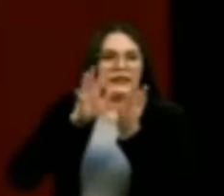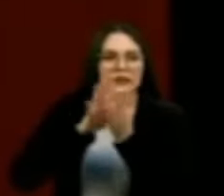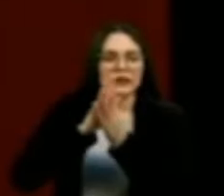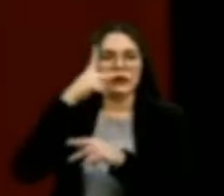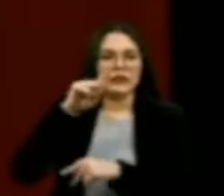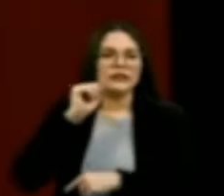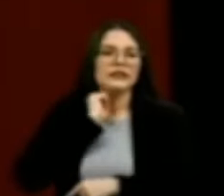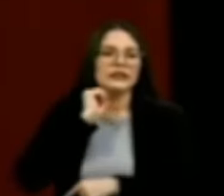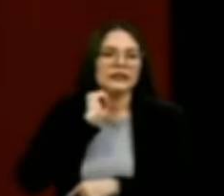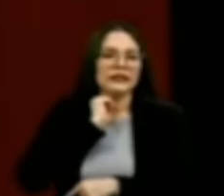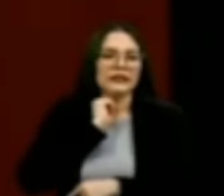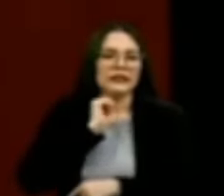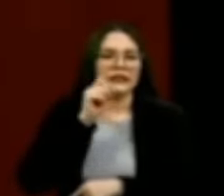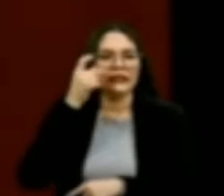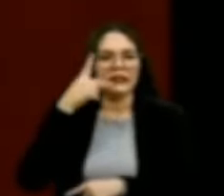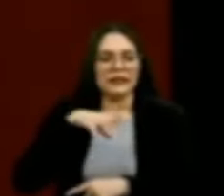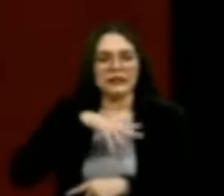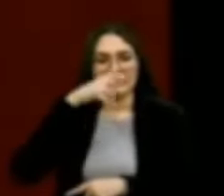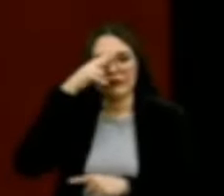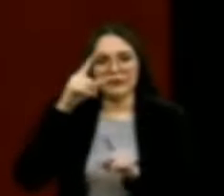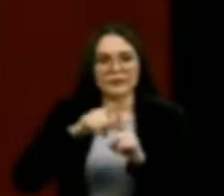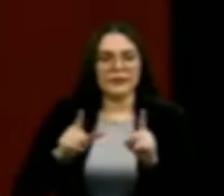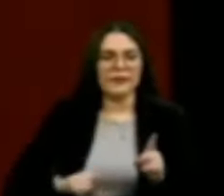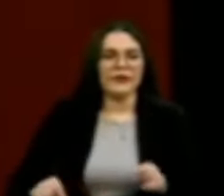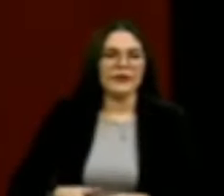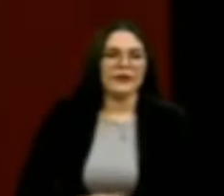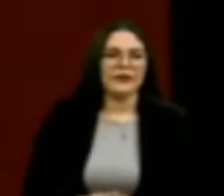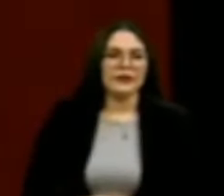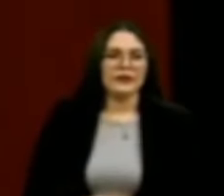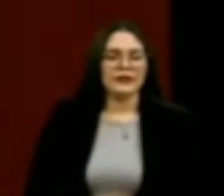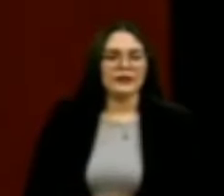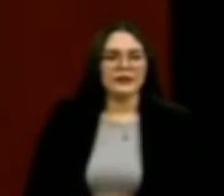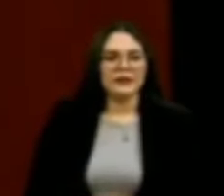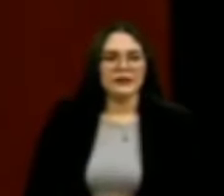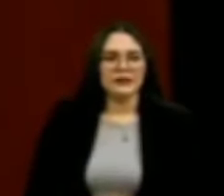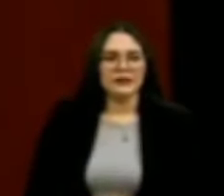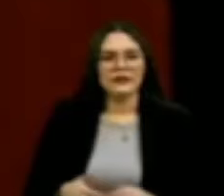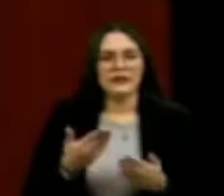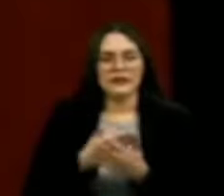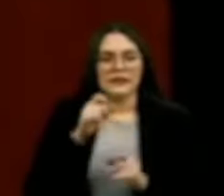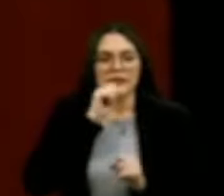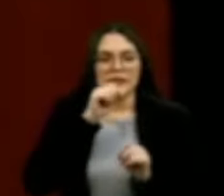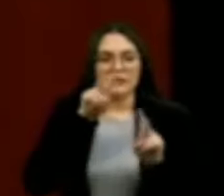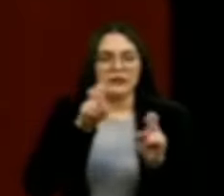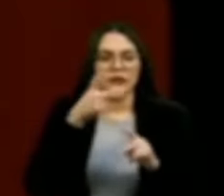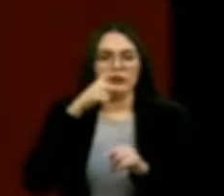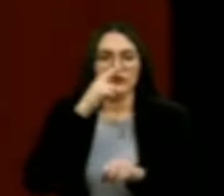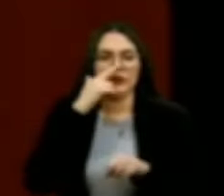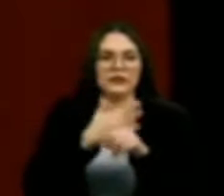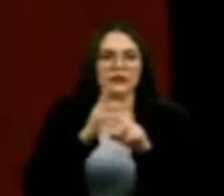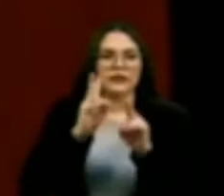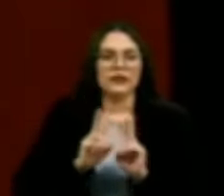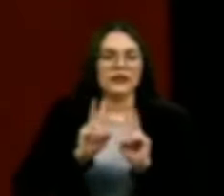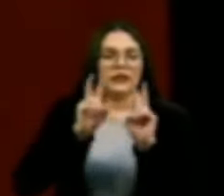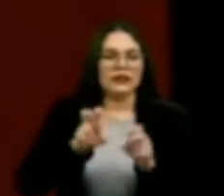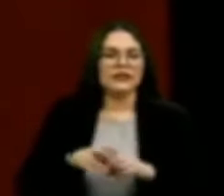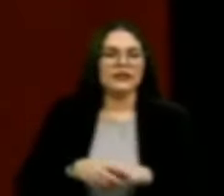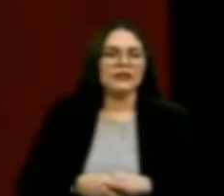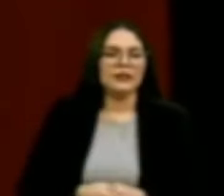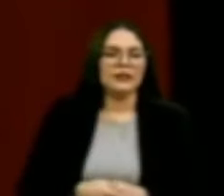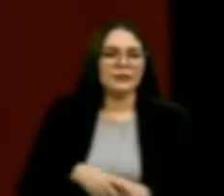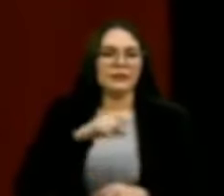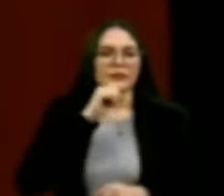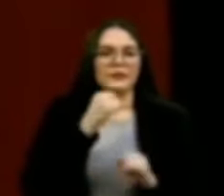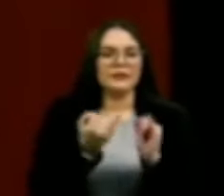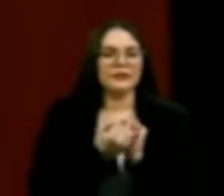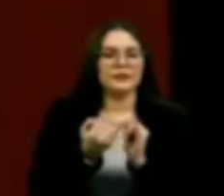proyectarle también con audio las posturas de la senadora Lucía Trasviña a esta audiencia diferente e inteligente,